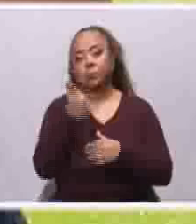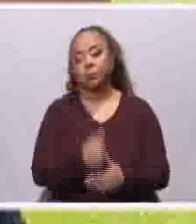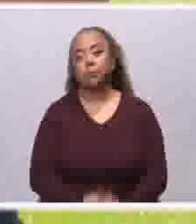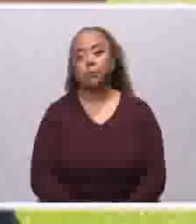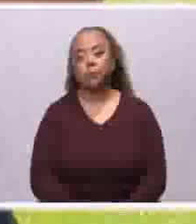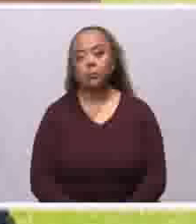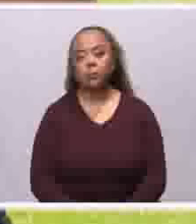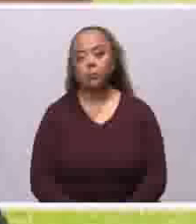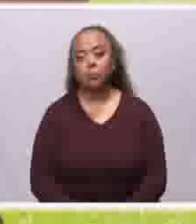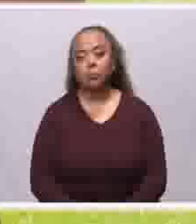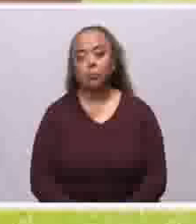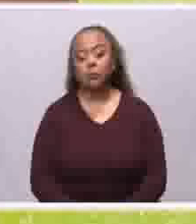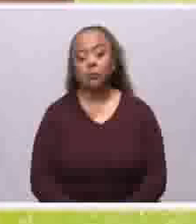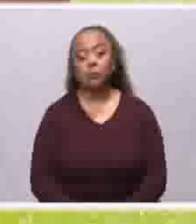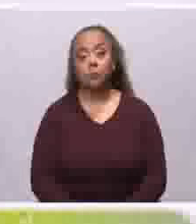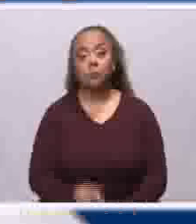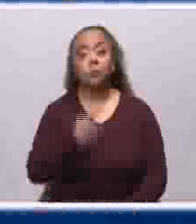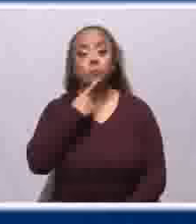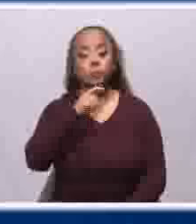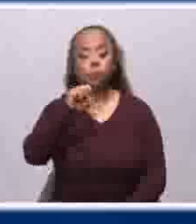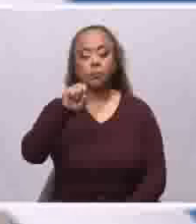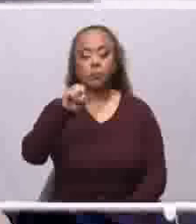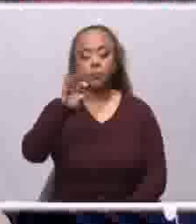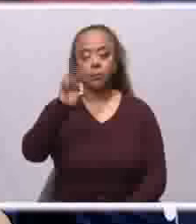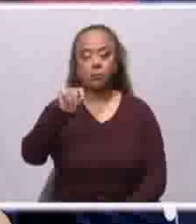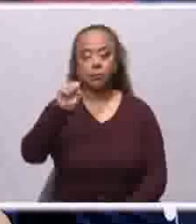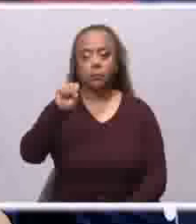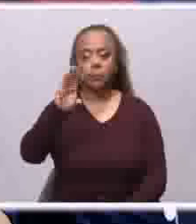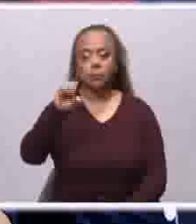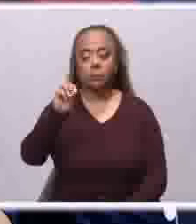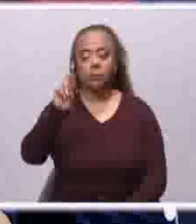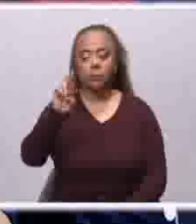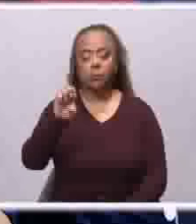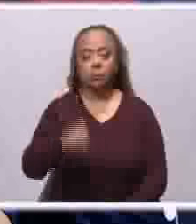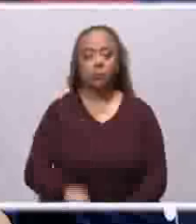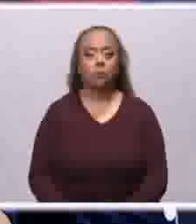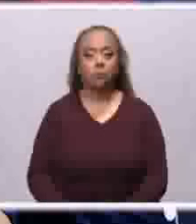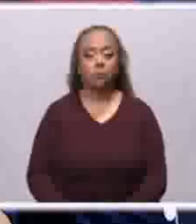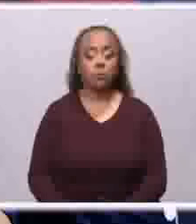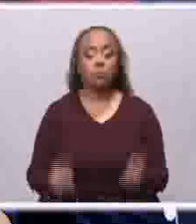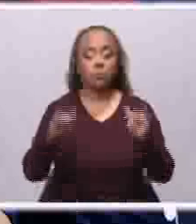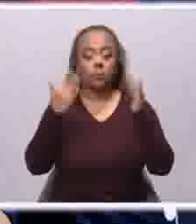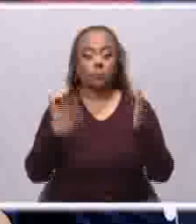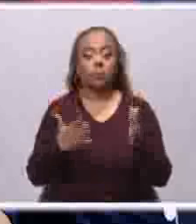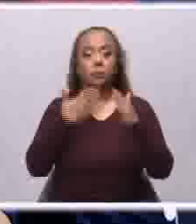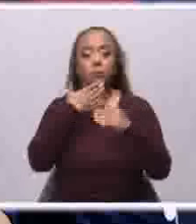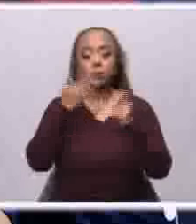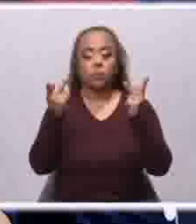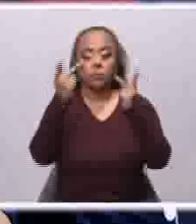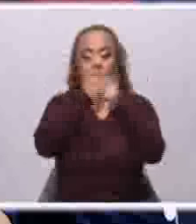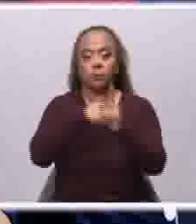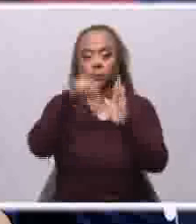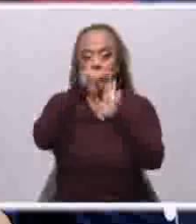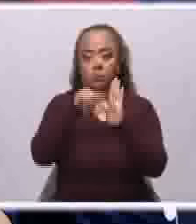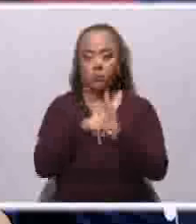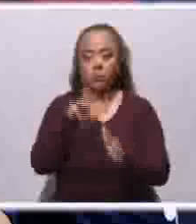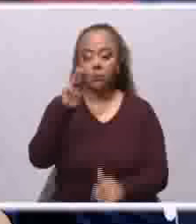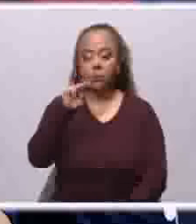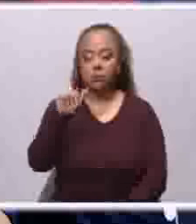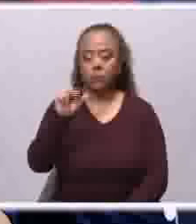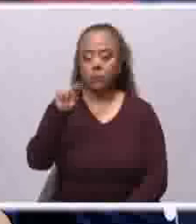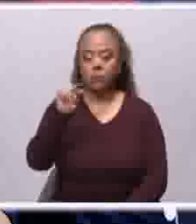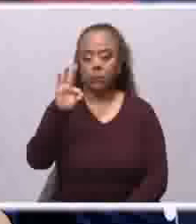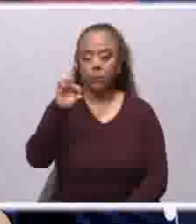mejor según sofascor el jugador peor ponderado de la Copa América para Costa Rica fue manfred